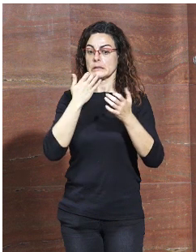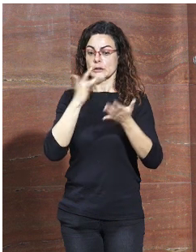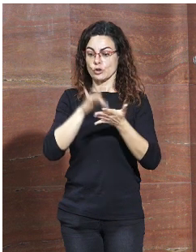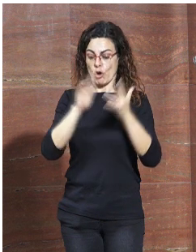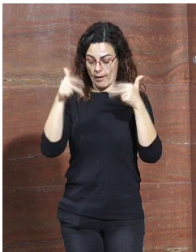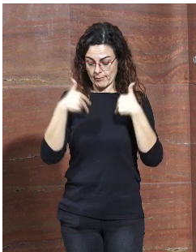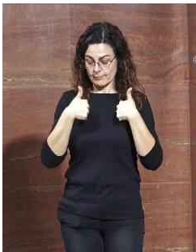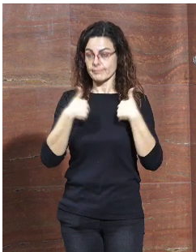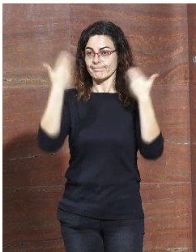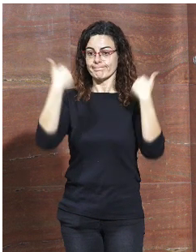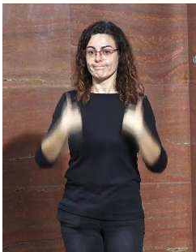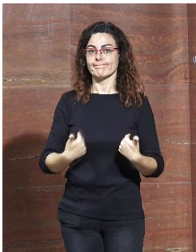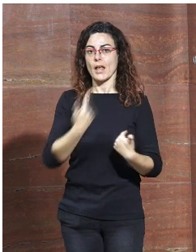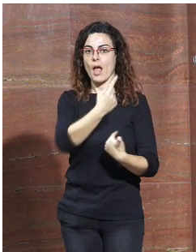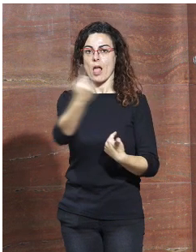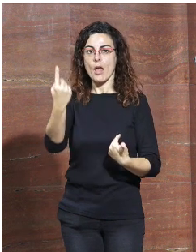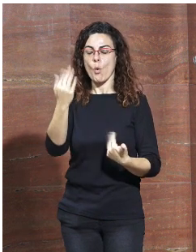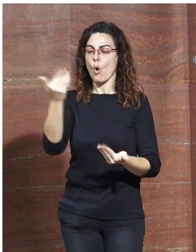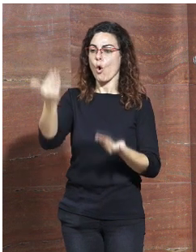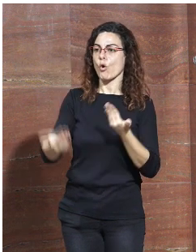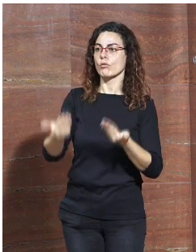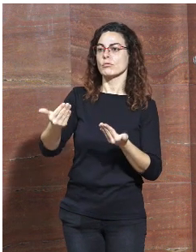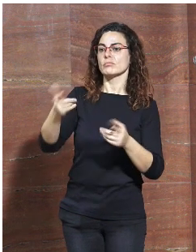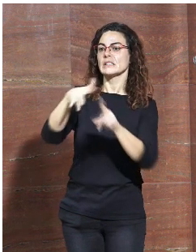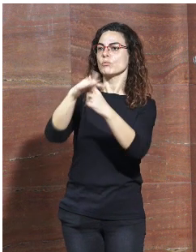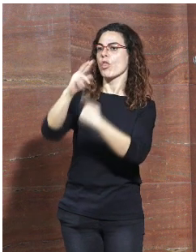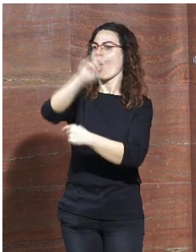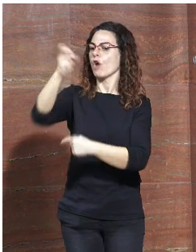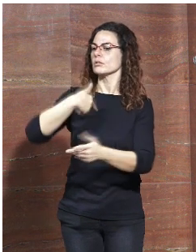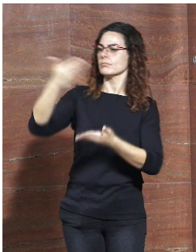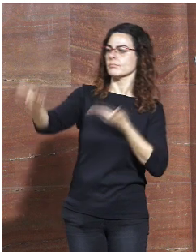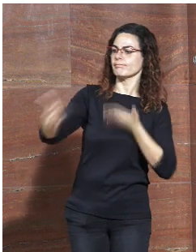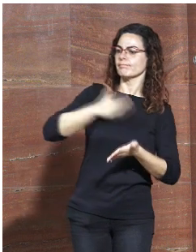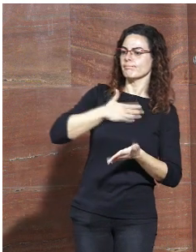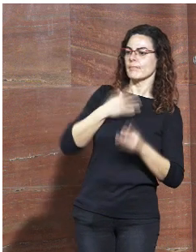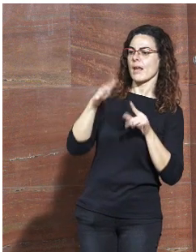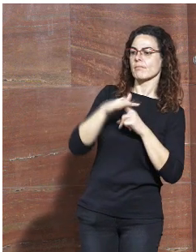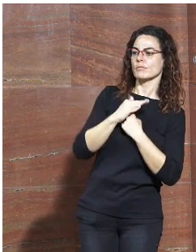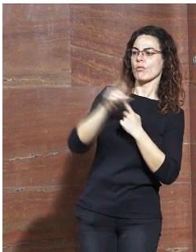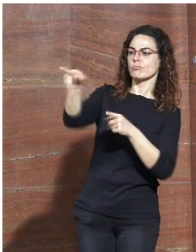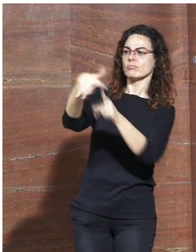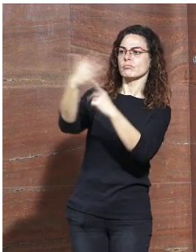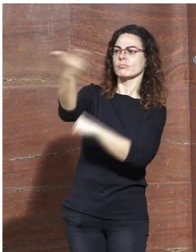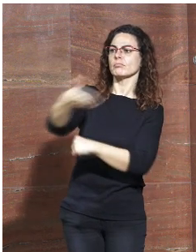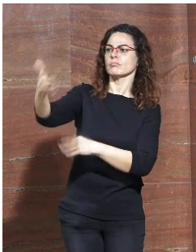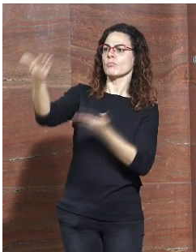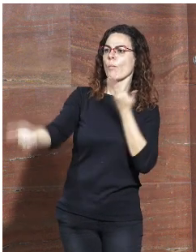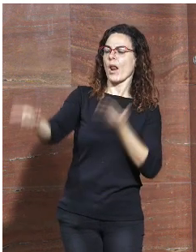cuando se compara en otras realidades. Yo hace unos meses, no sé si lo habéis visto en